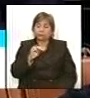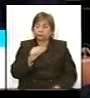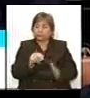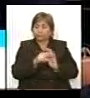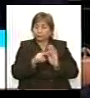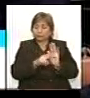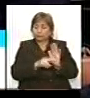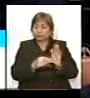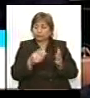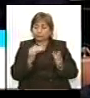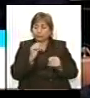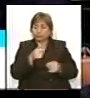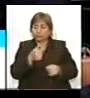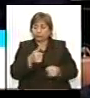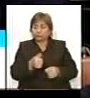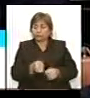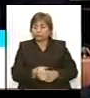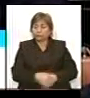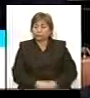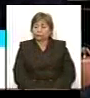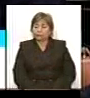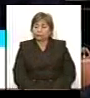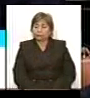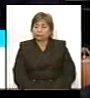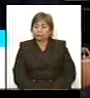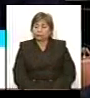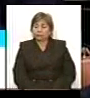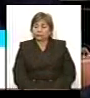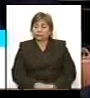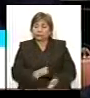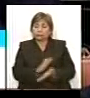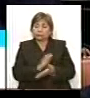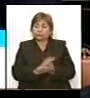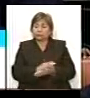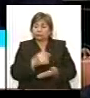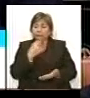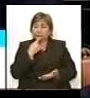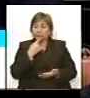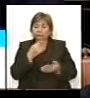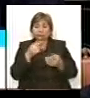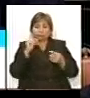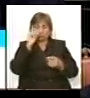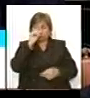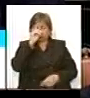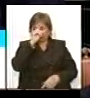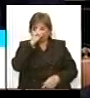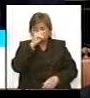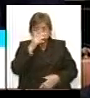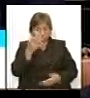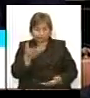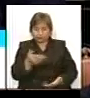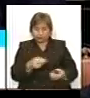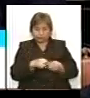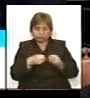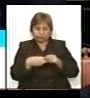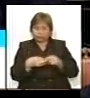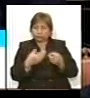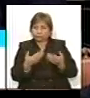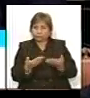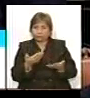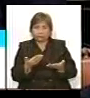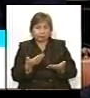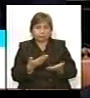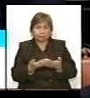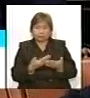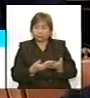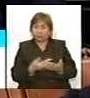raíz de que ellos mismos, el PRONIS, presentó un documento manifestando esta dificultad. Y una de las cosas